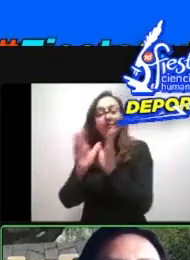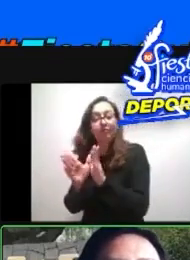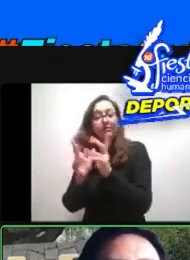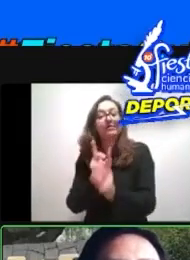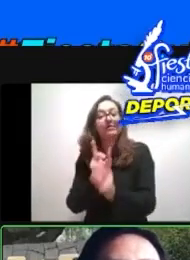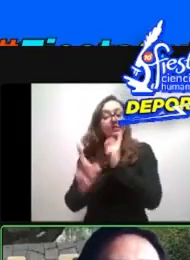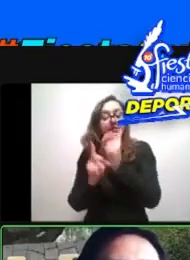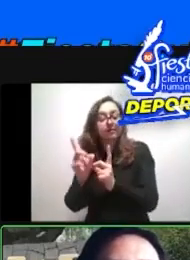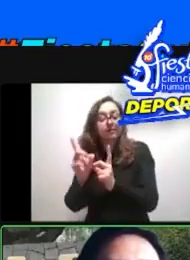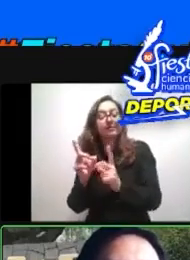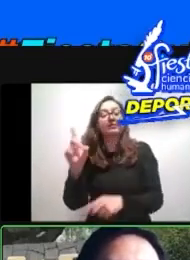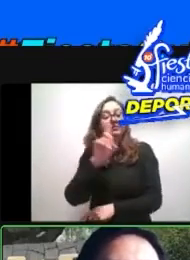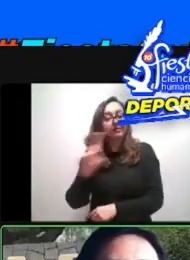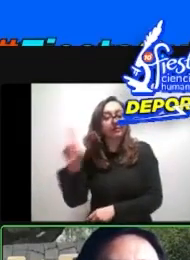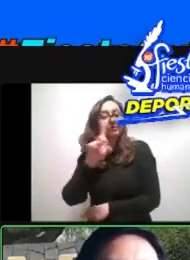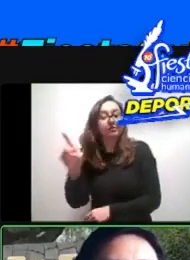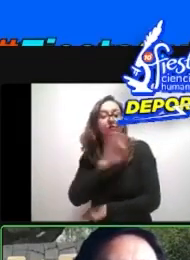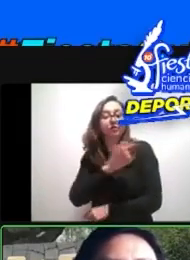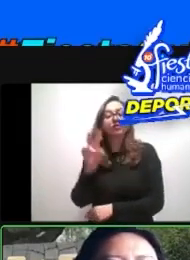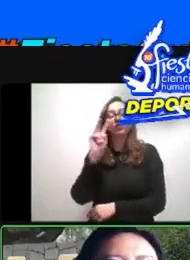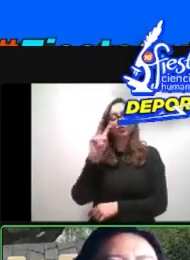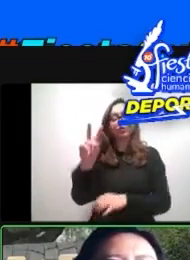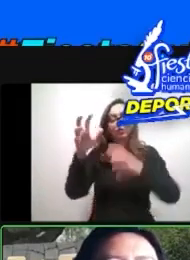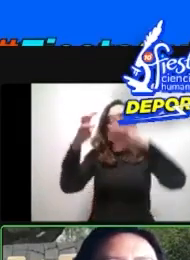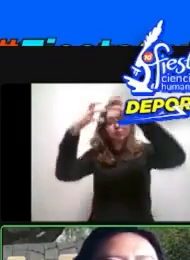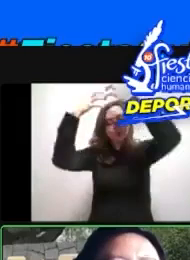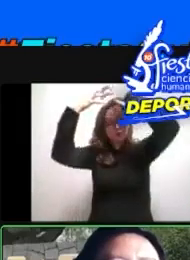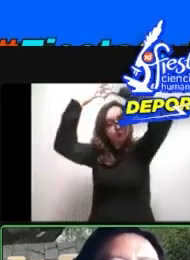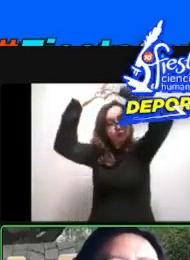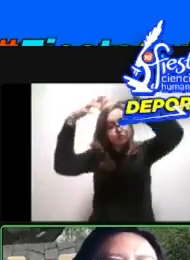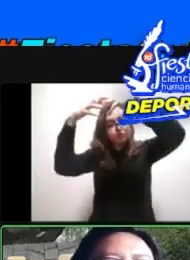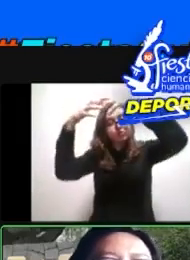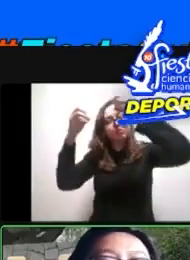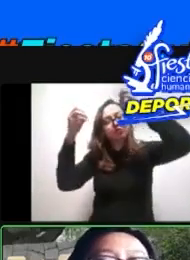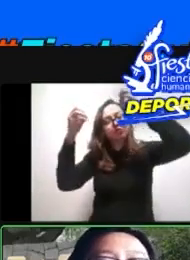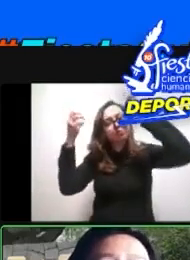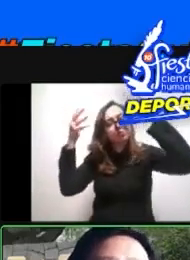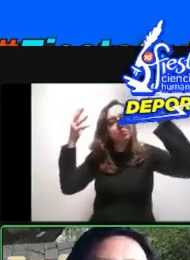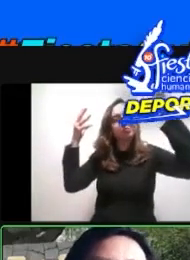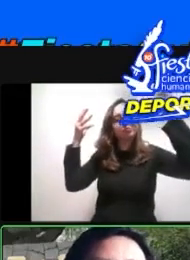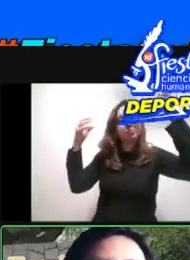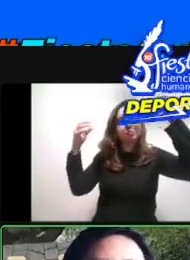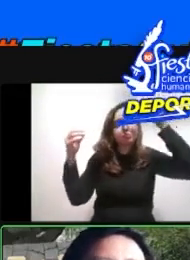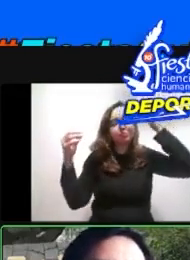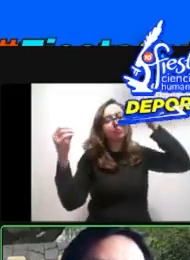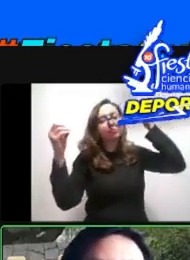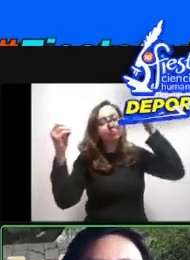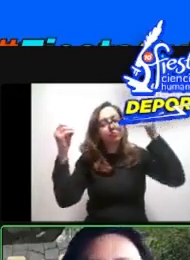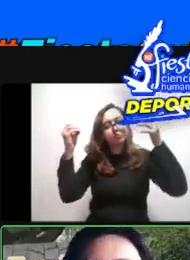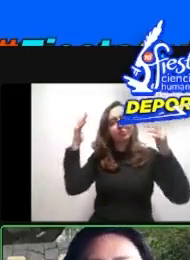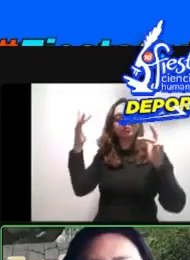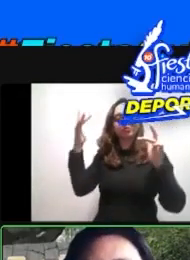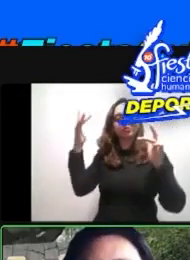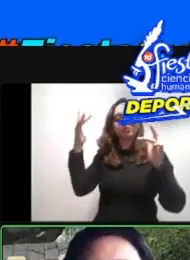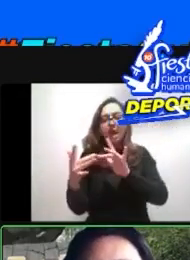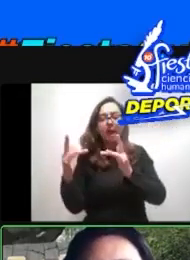viendo en la primera imagen en la que tienen el inciso A, cómo nuestro cerebro se va conectando cada vez más entre sí